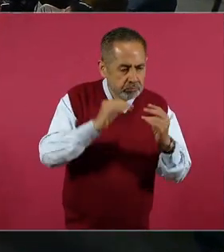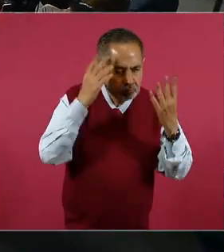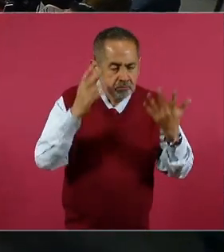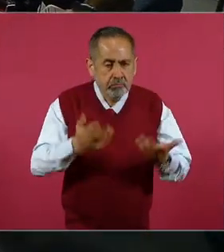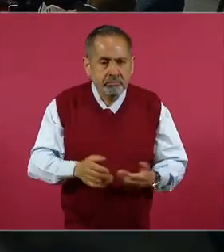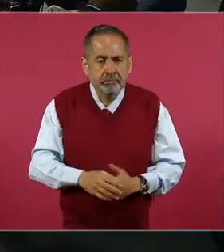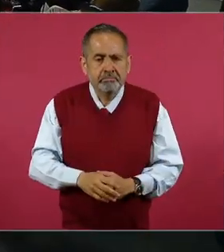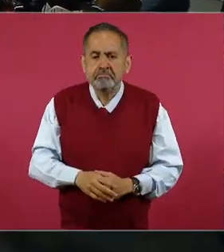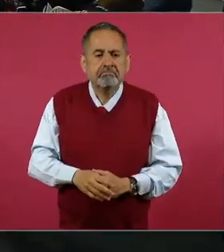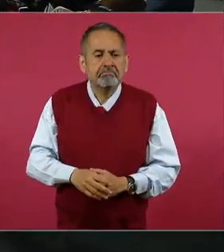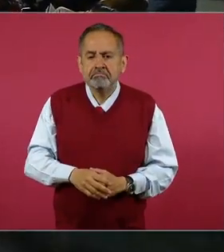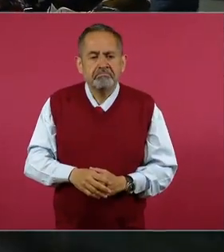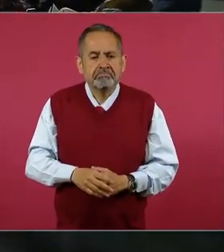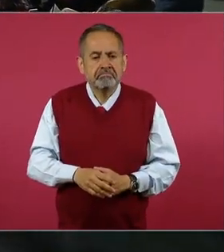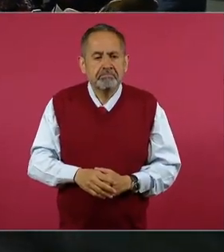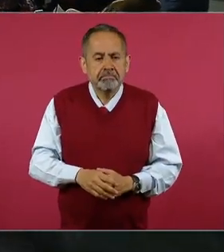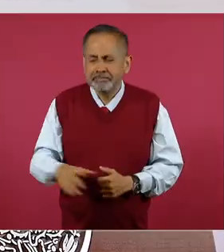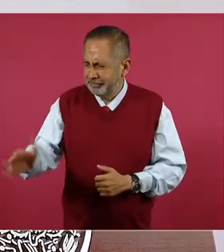consigue la carta